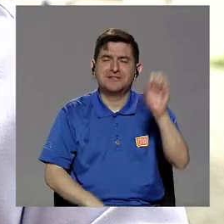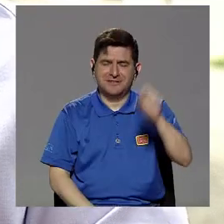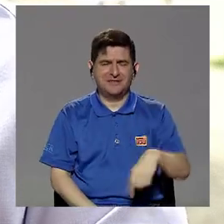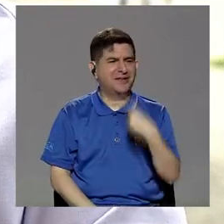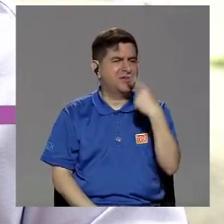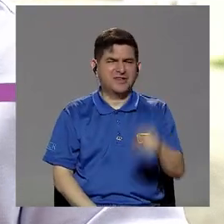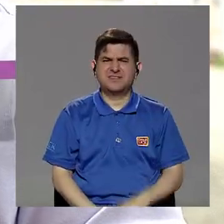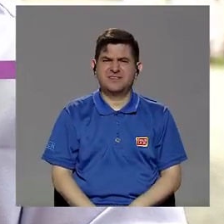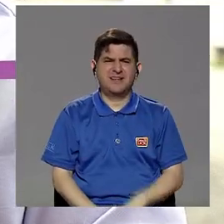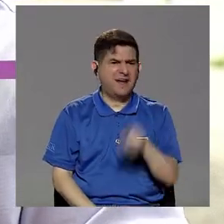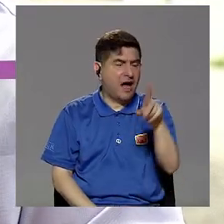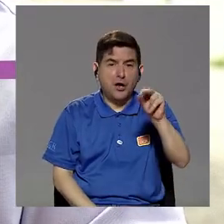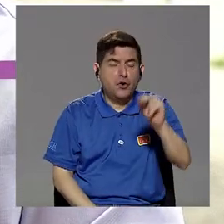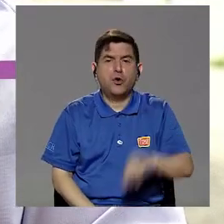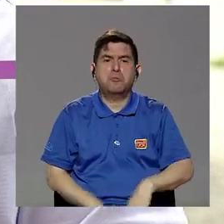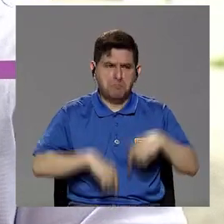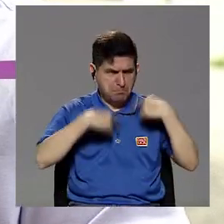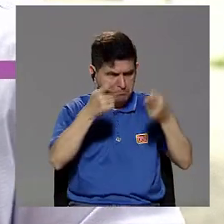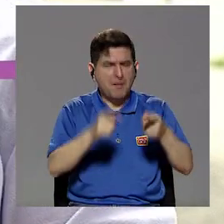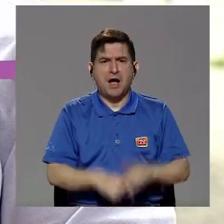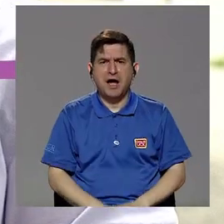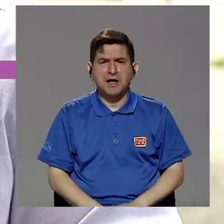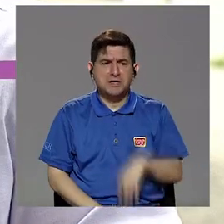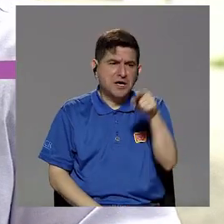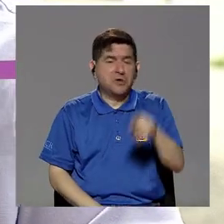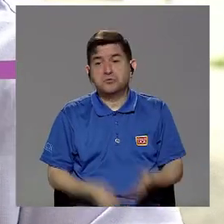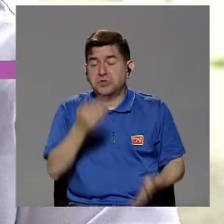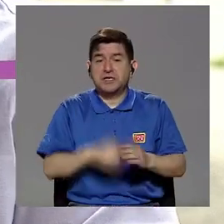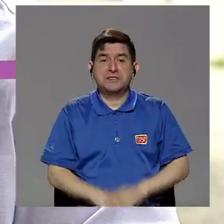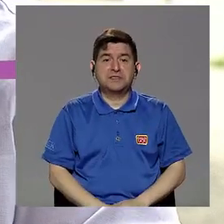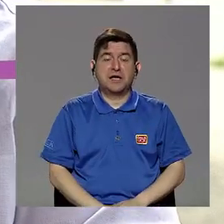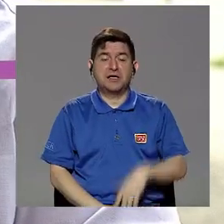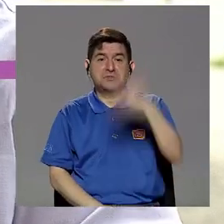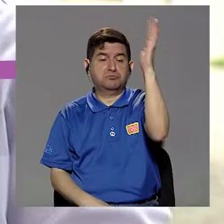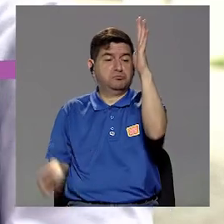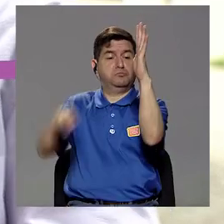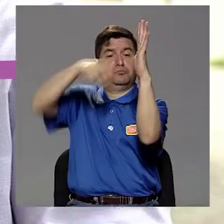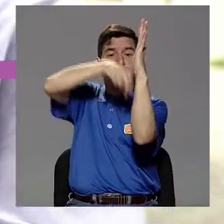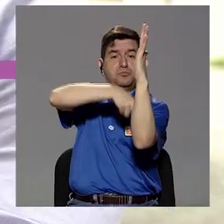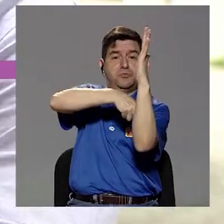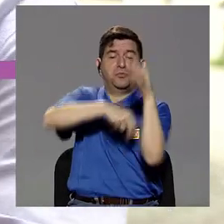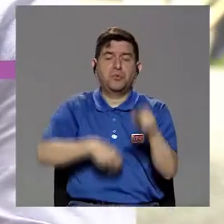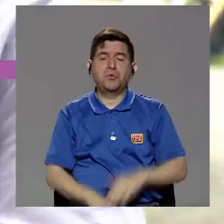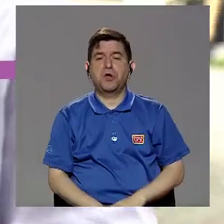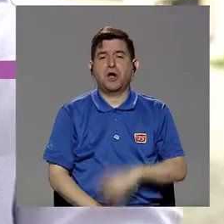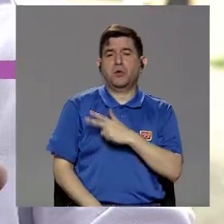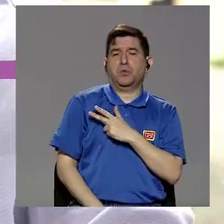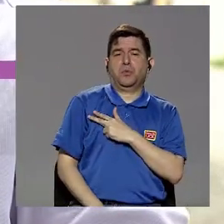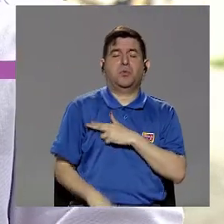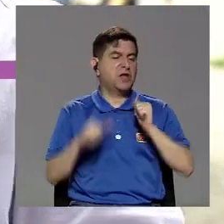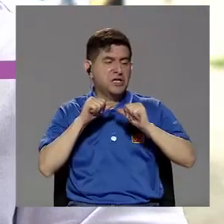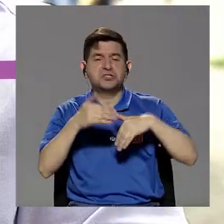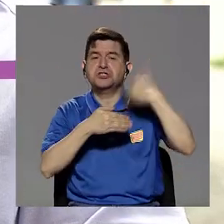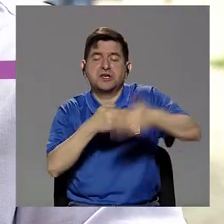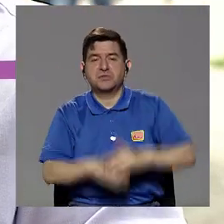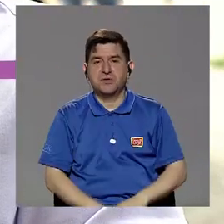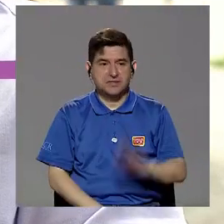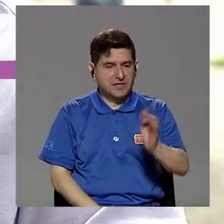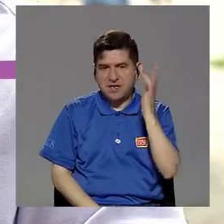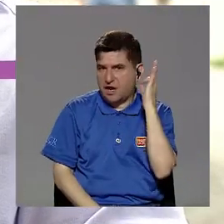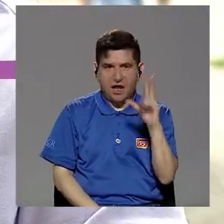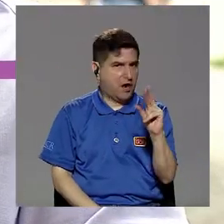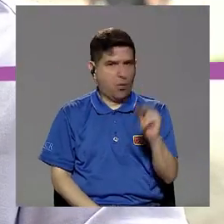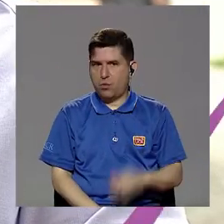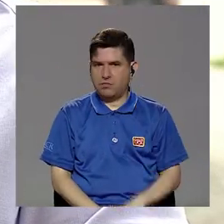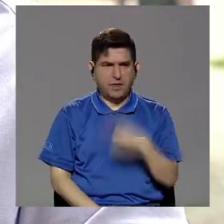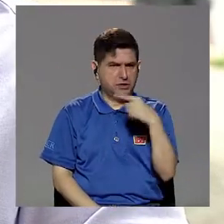digamos. Sí, o sea, no le van a decir, uy, mira, no, más bien vaya, abre la puerta del carro, métase detrás de un arbolito y orine y listo, y sigue en cambio una chiquita, ¿no? O sea,